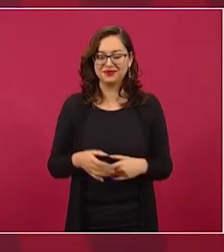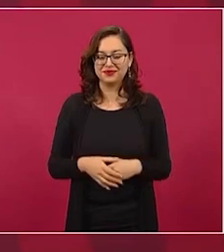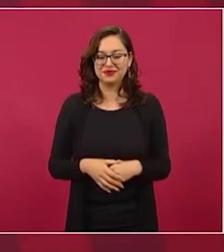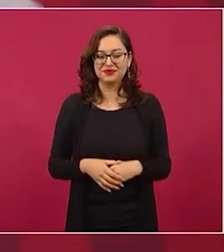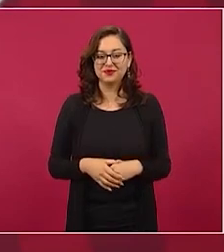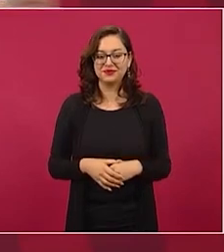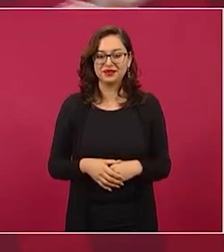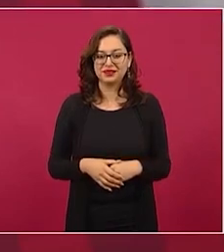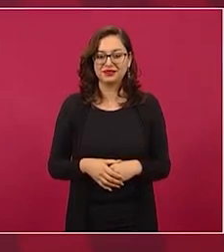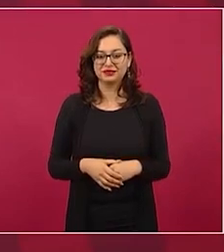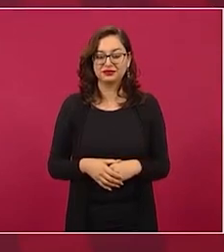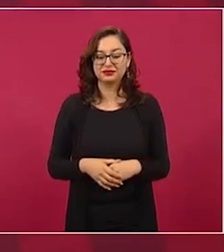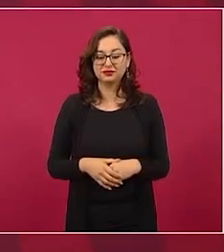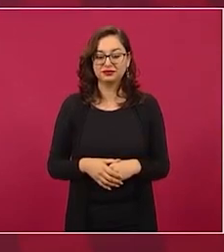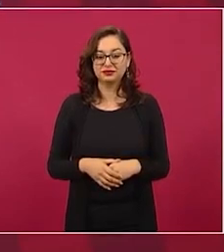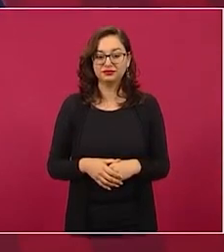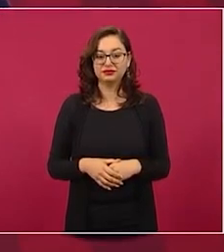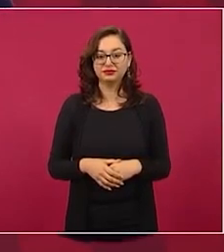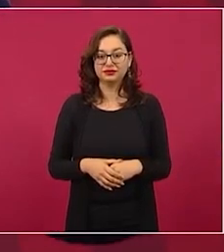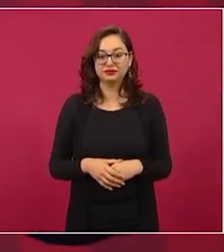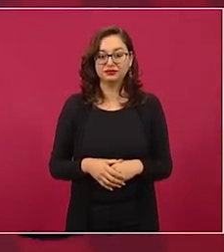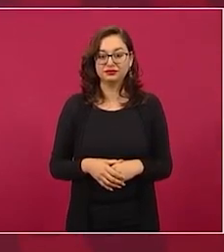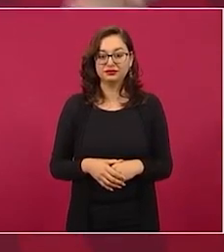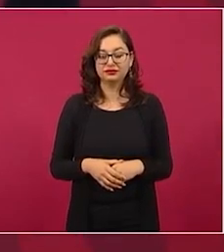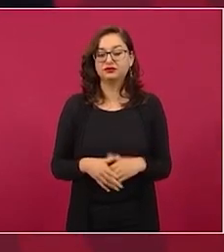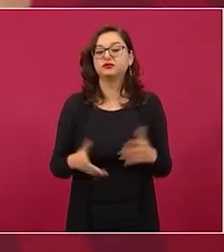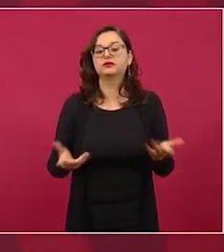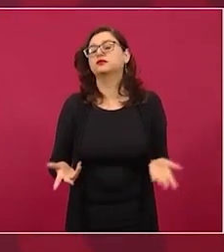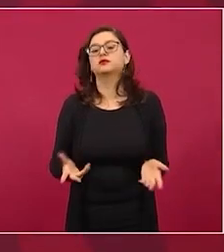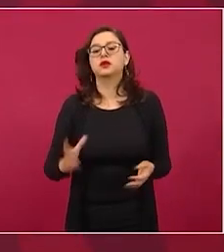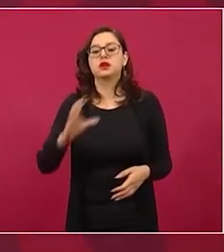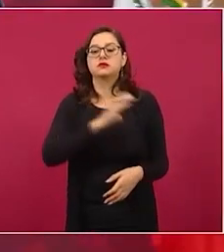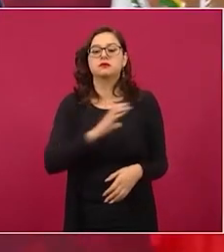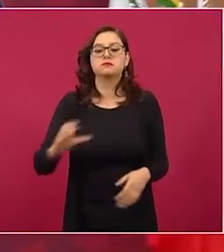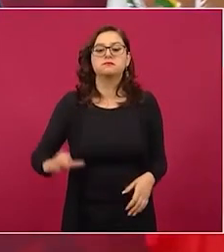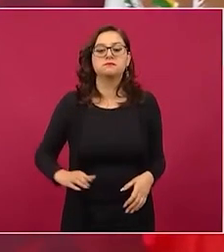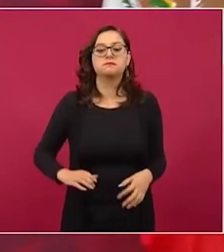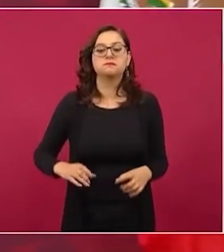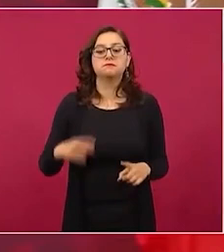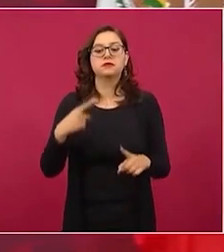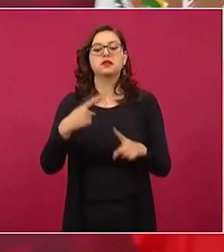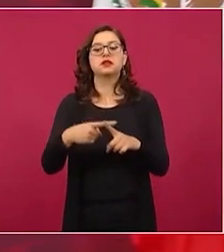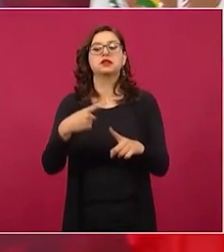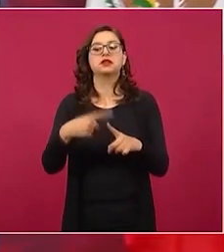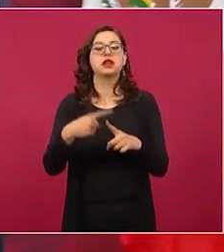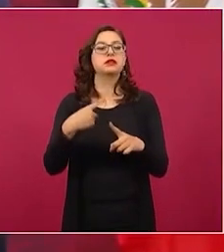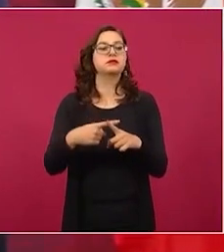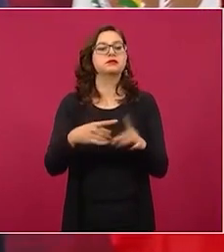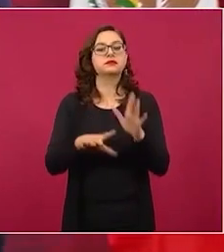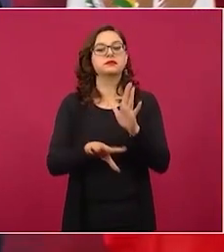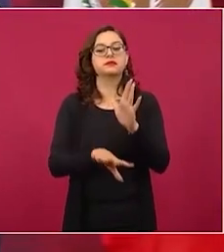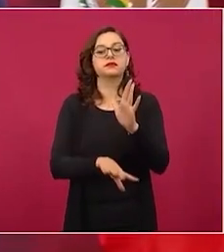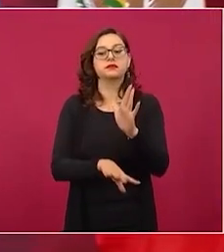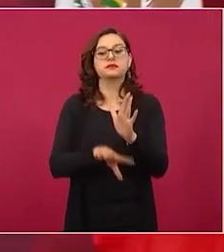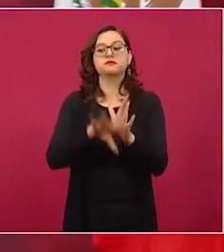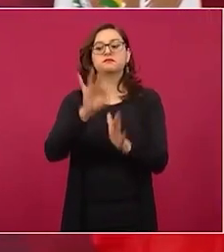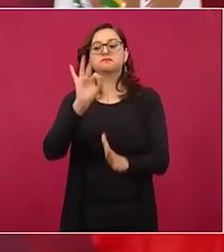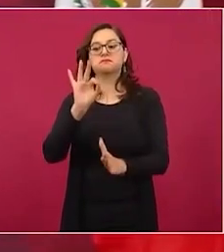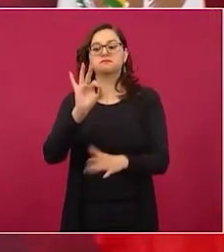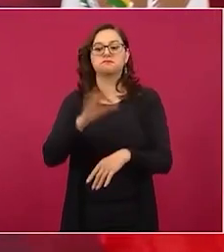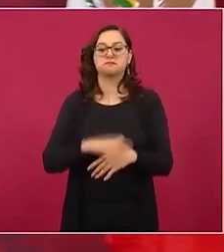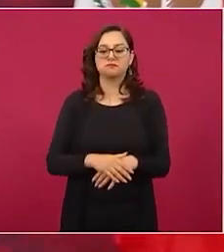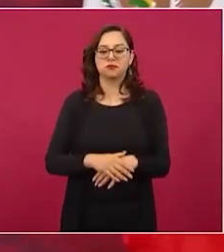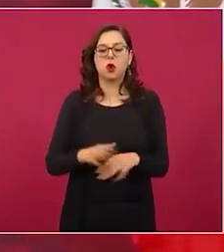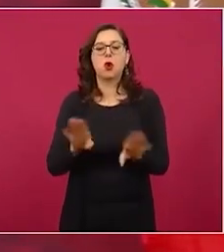El que daba a conocer quién iba a ser candidato. Le ponía, tenemos